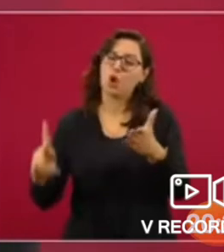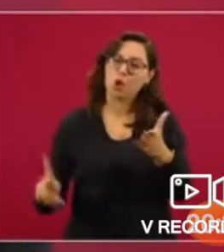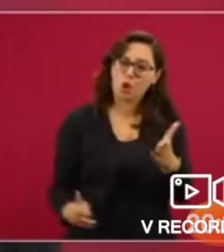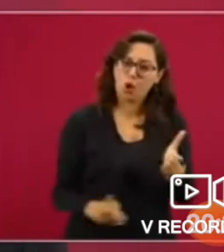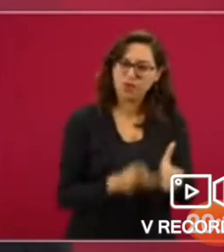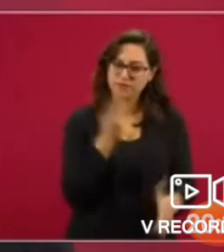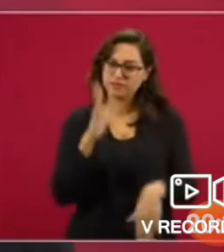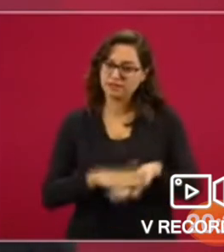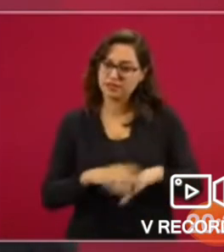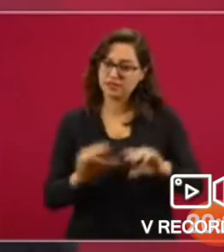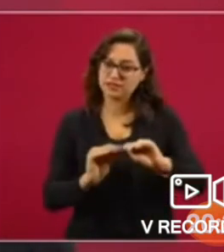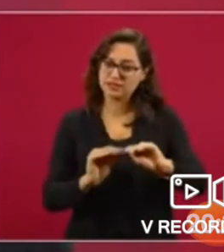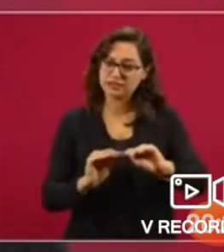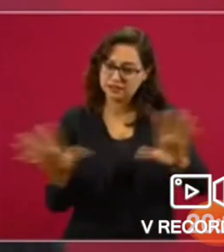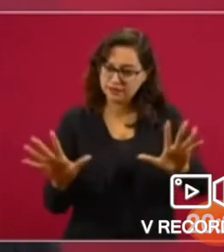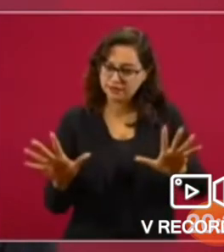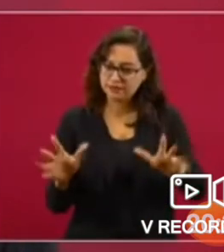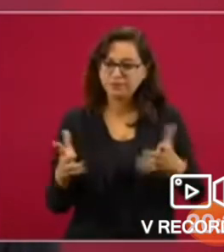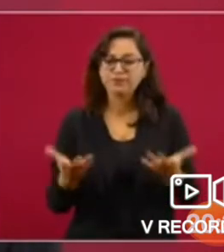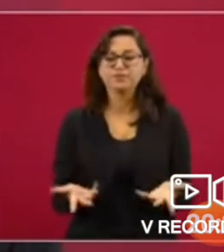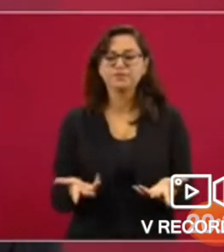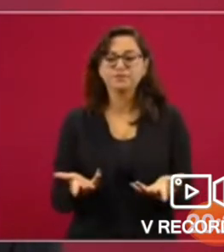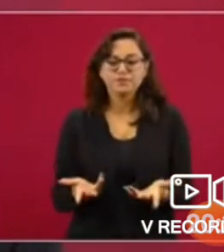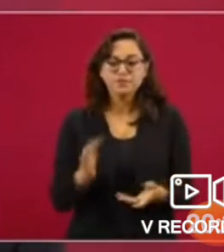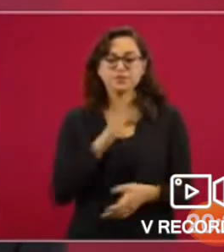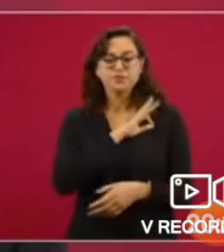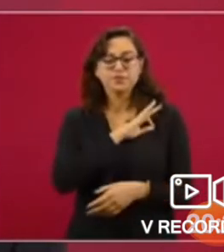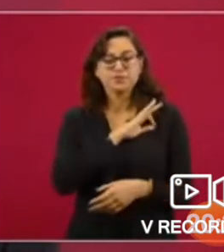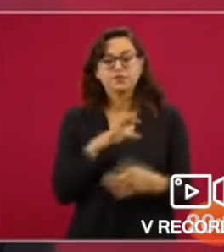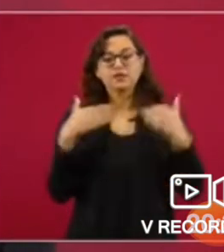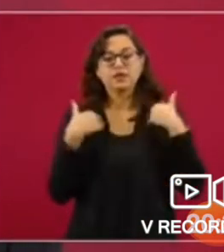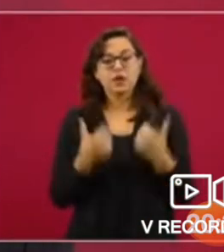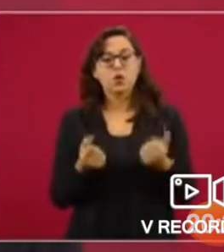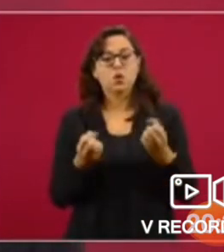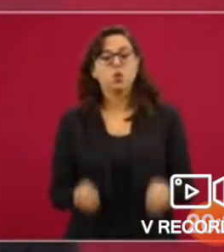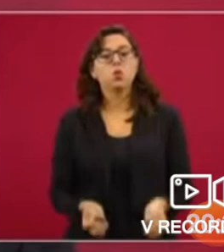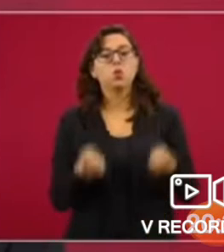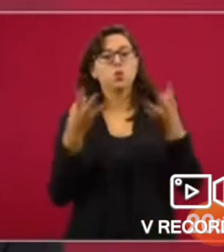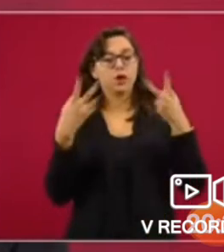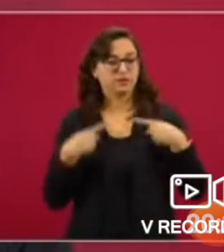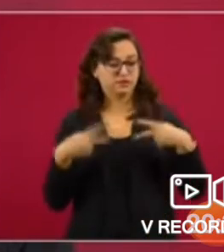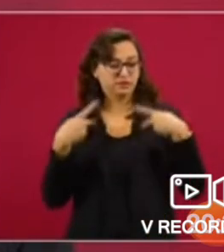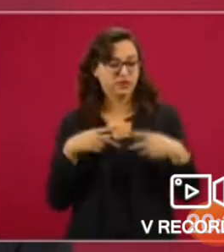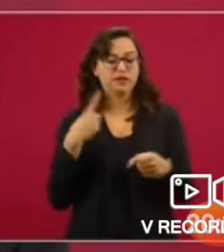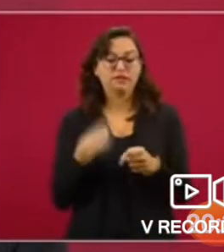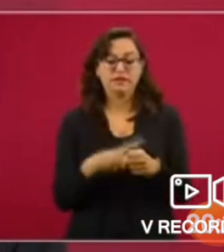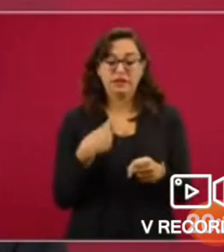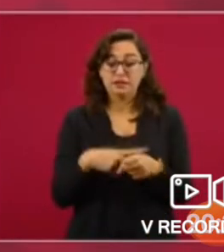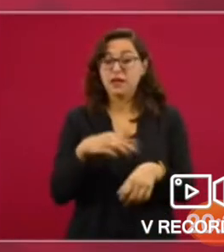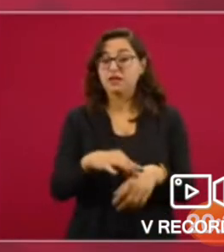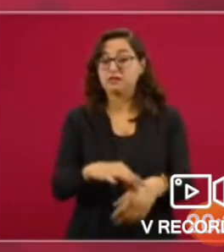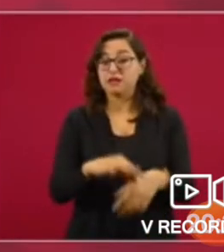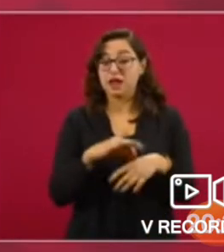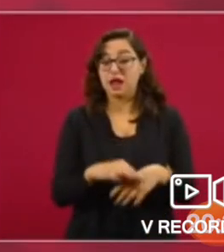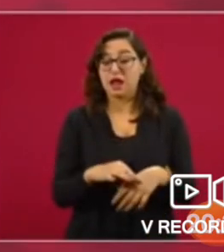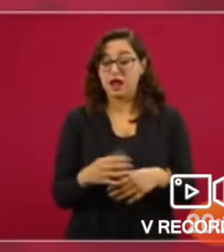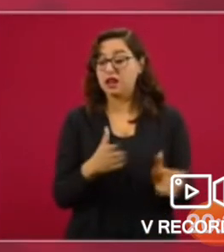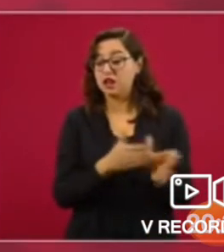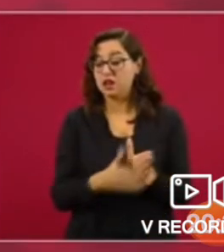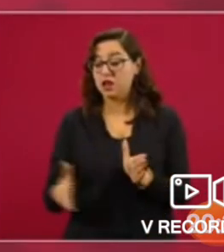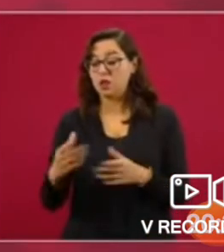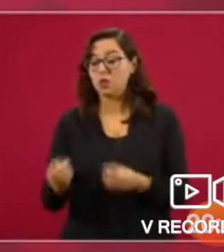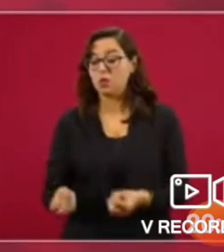hay, cuántos casos fatales o muertes ocurrieron en las últimas 24 horas